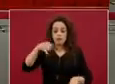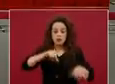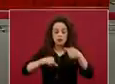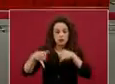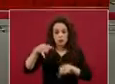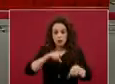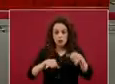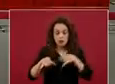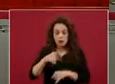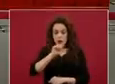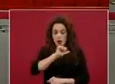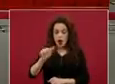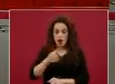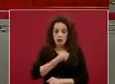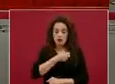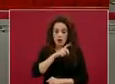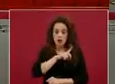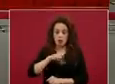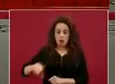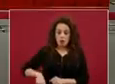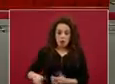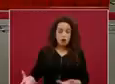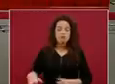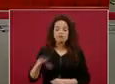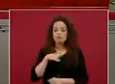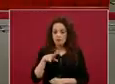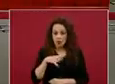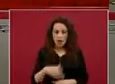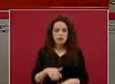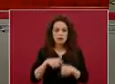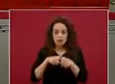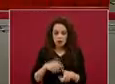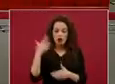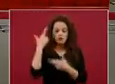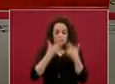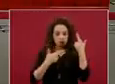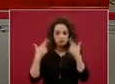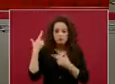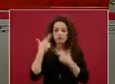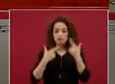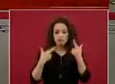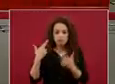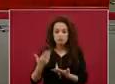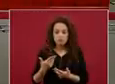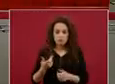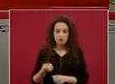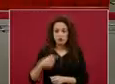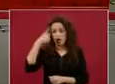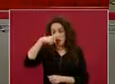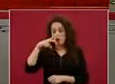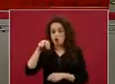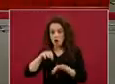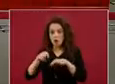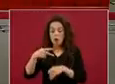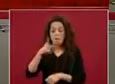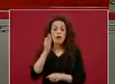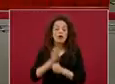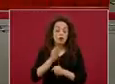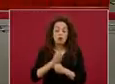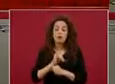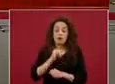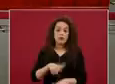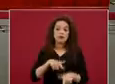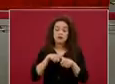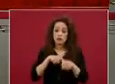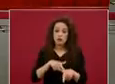de Laboratorios de Salud Pública están activos, tienen una jornada de trabajo, generalmente no trabajan en el turno nocturno, pero están activos en el